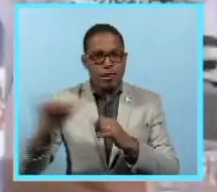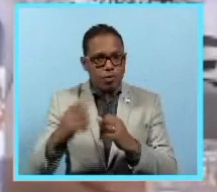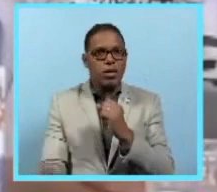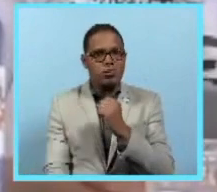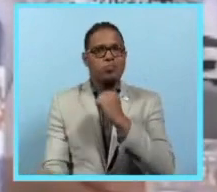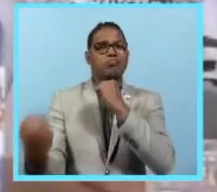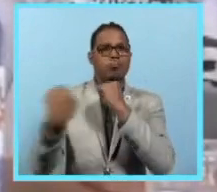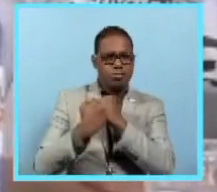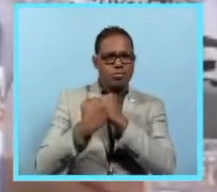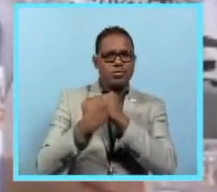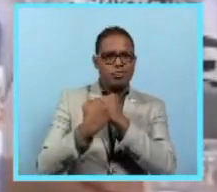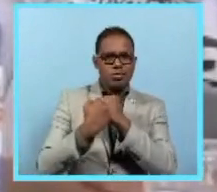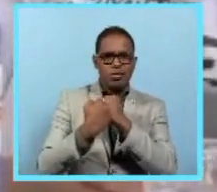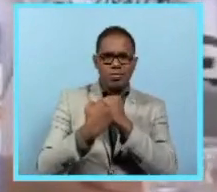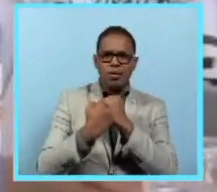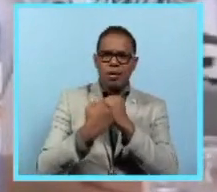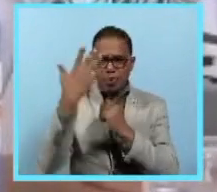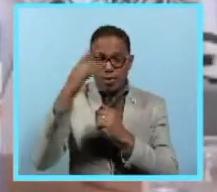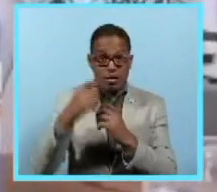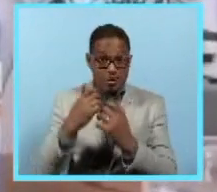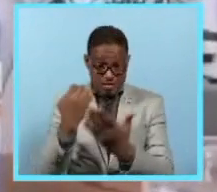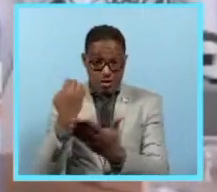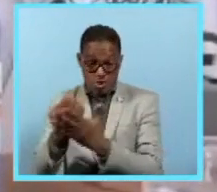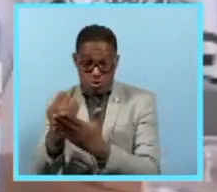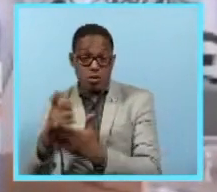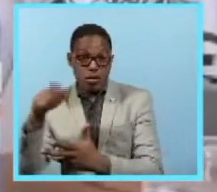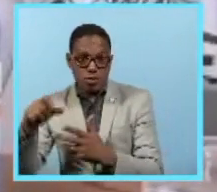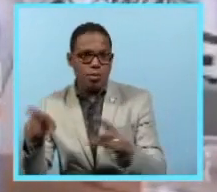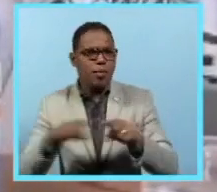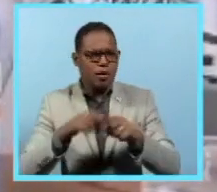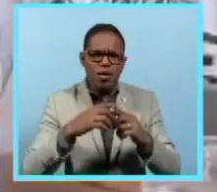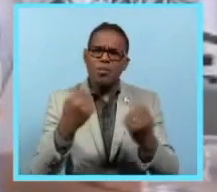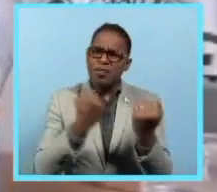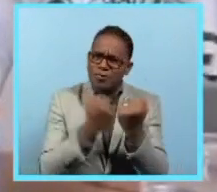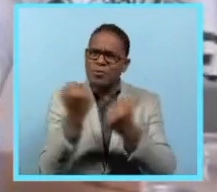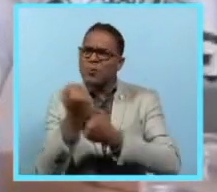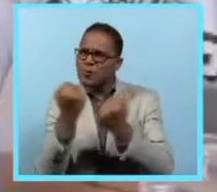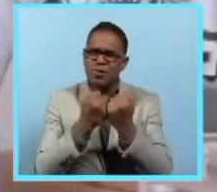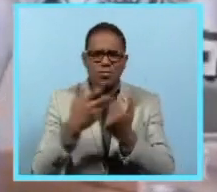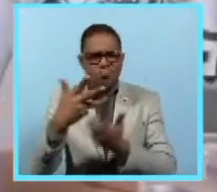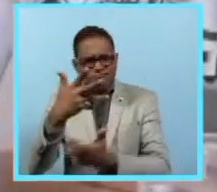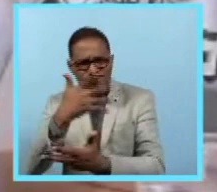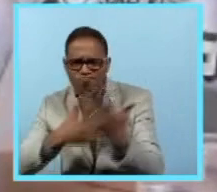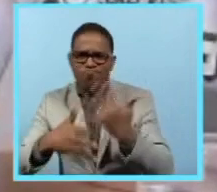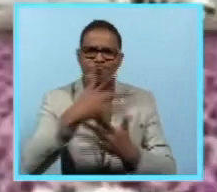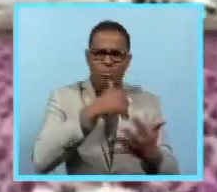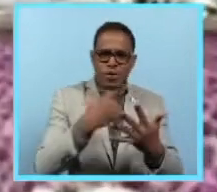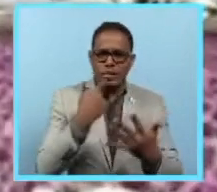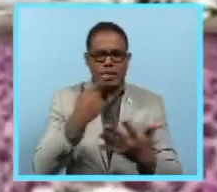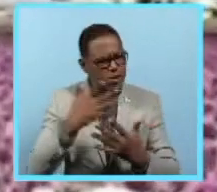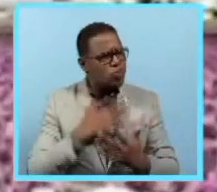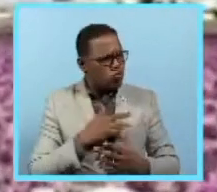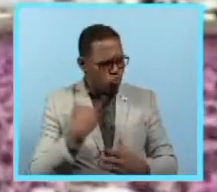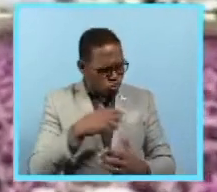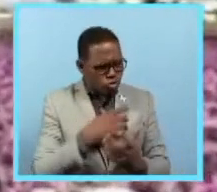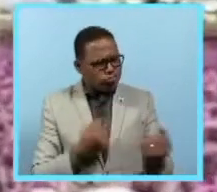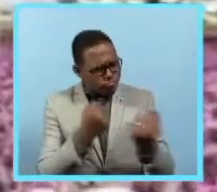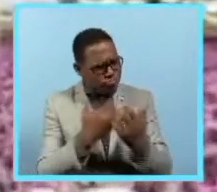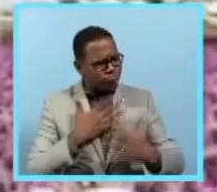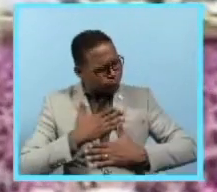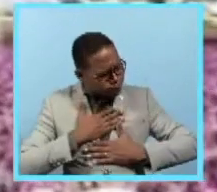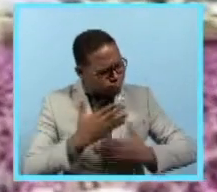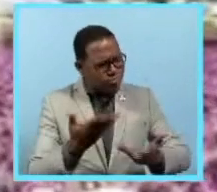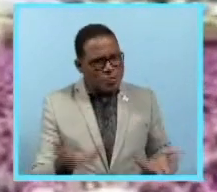lo necesitamos económica, pero también fraternalmente, que te digan, estamos con ustedes. A destacar las